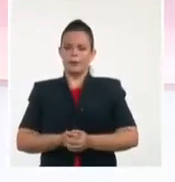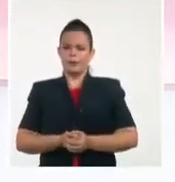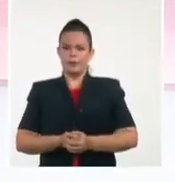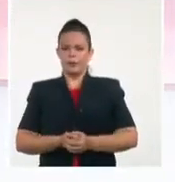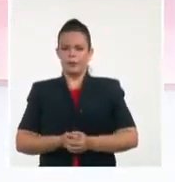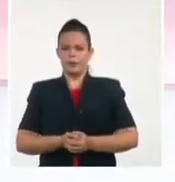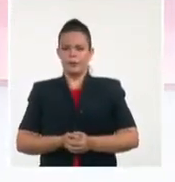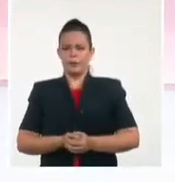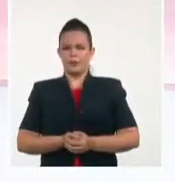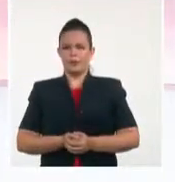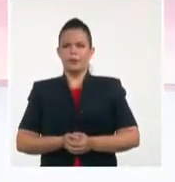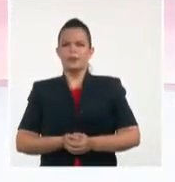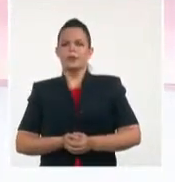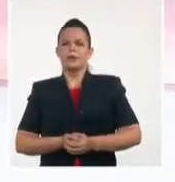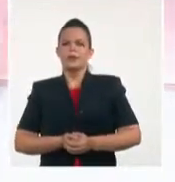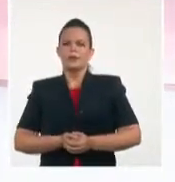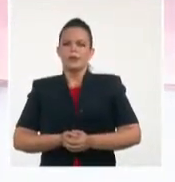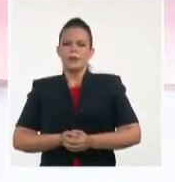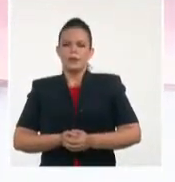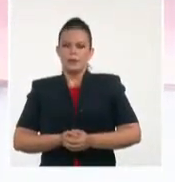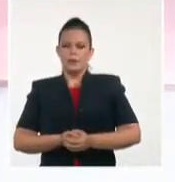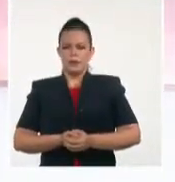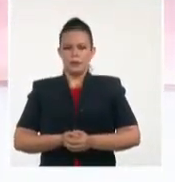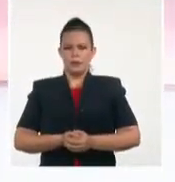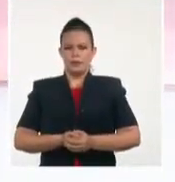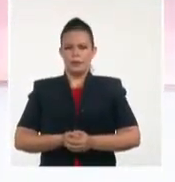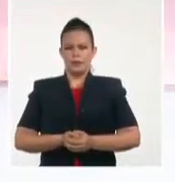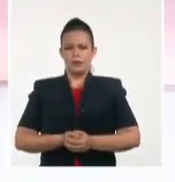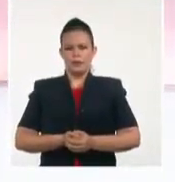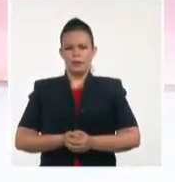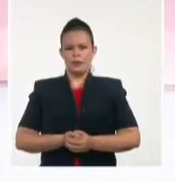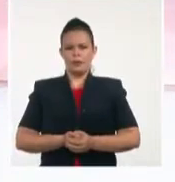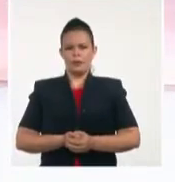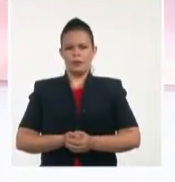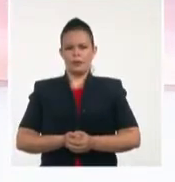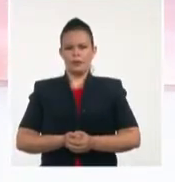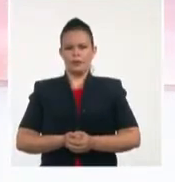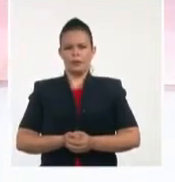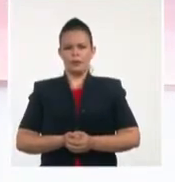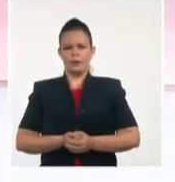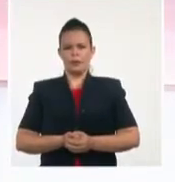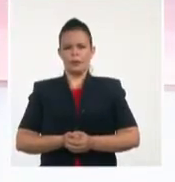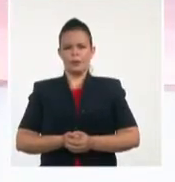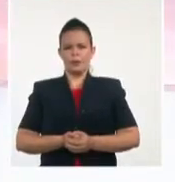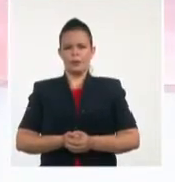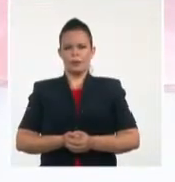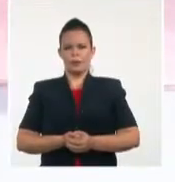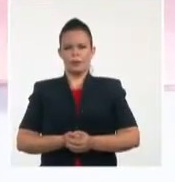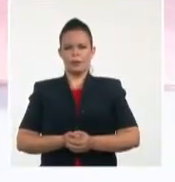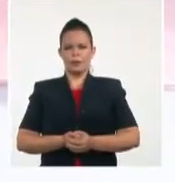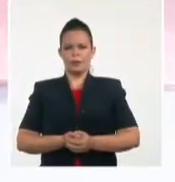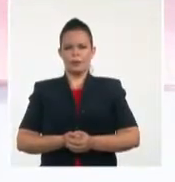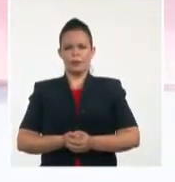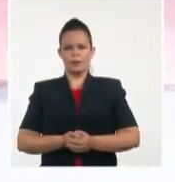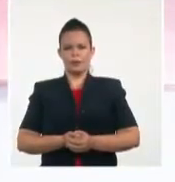Bueno, miren, yo no recordaba, y posiblemente nadie lo